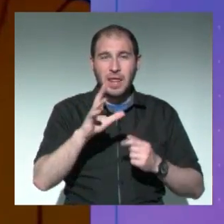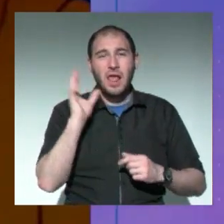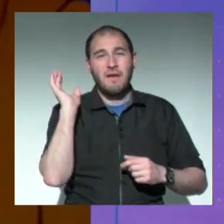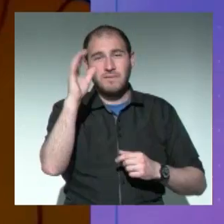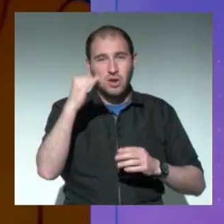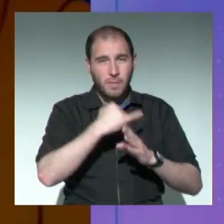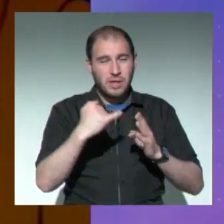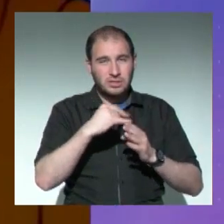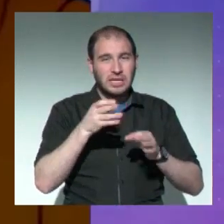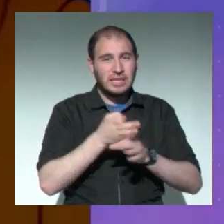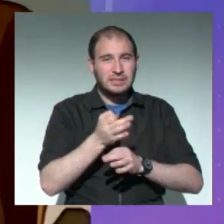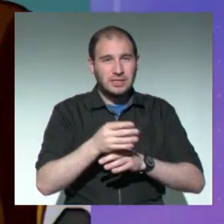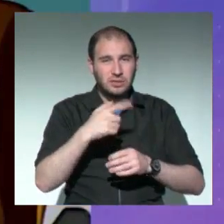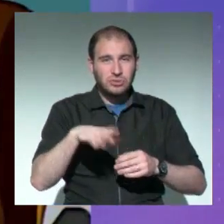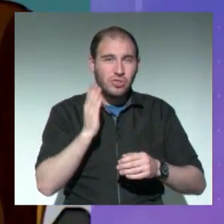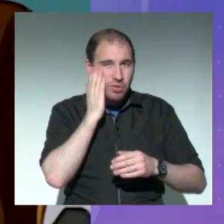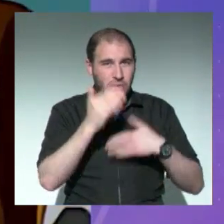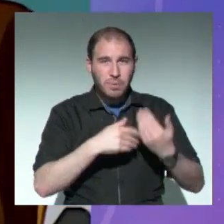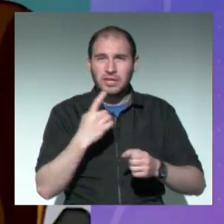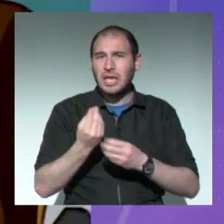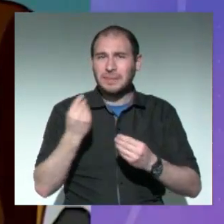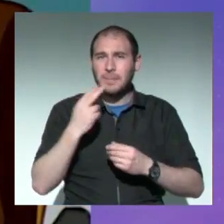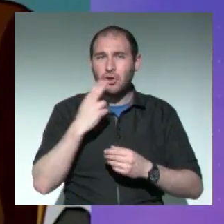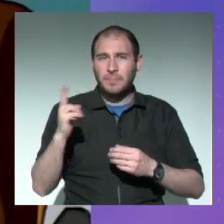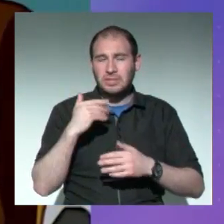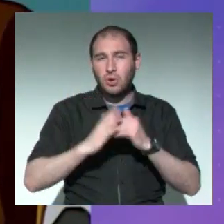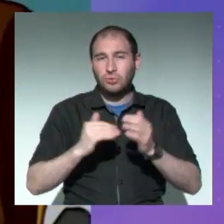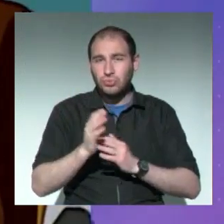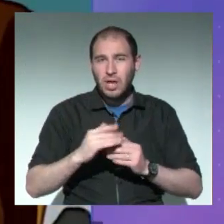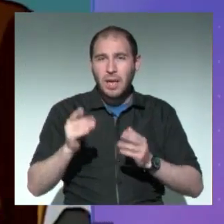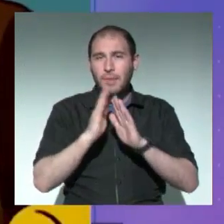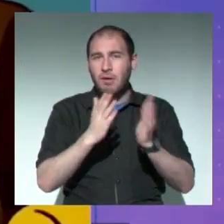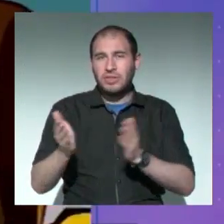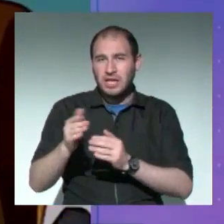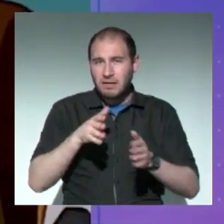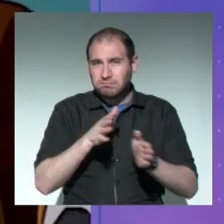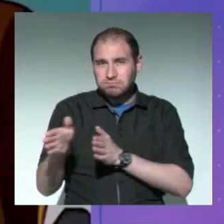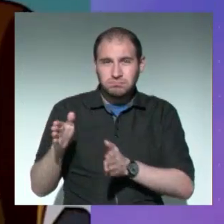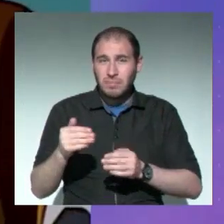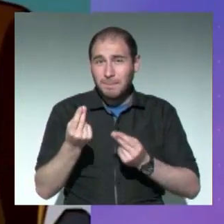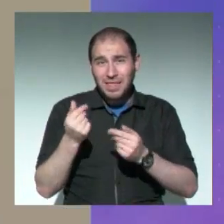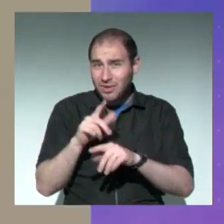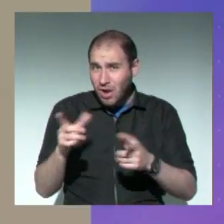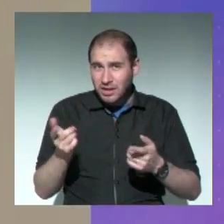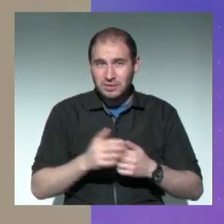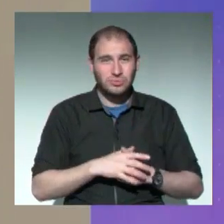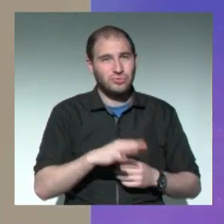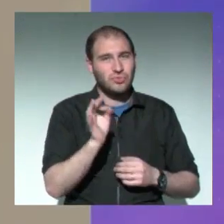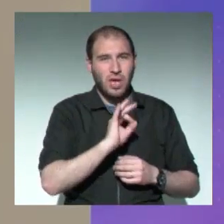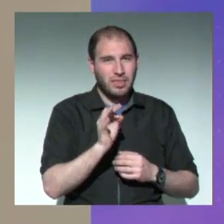la medianoche les enseñó a funcionar sin dormir. ¿Qué pasará con mi promesa de construir una gran biblioteca ambulante? ¿Ni siquiera hay dinero para eso?